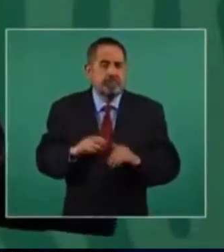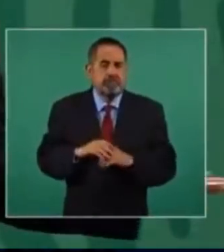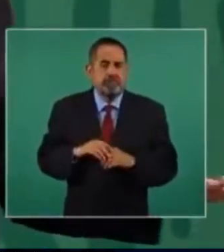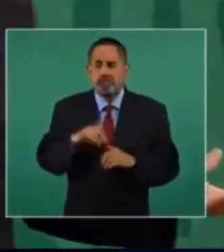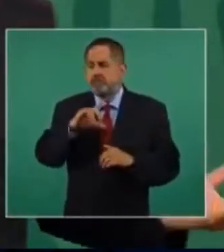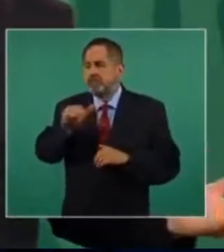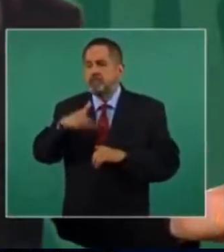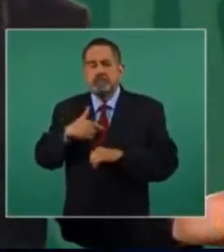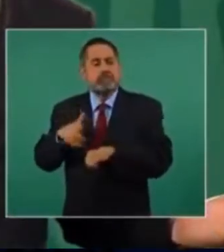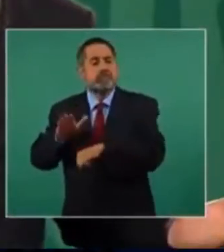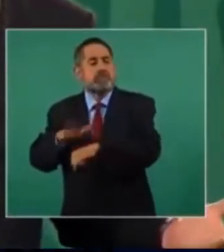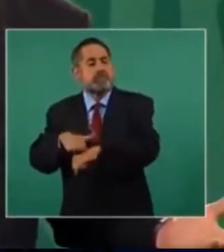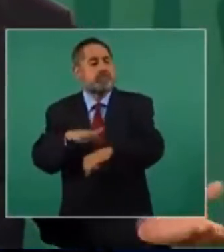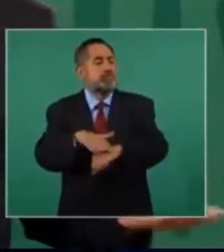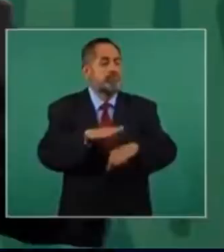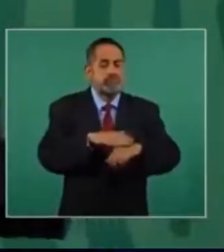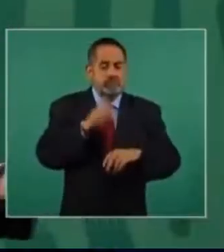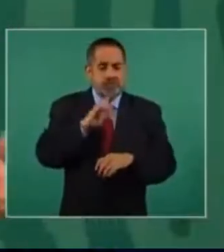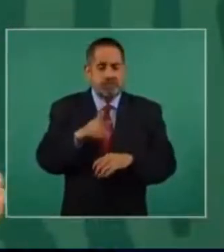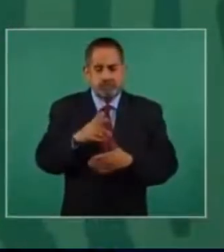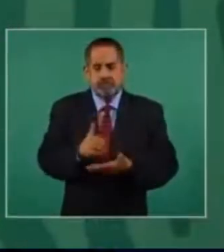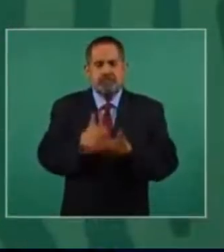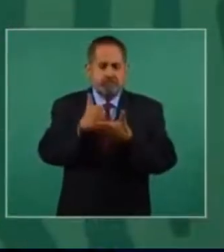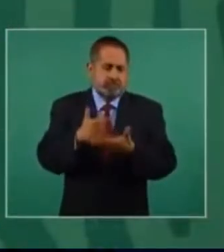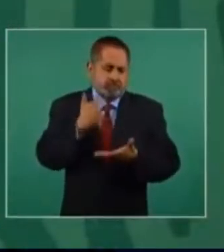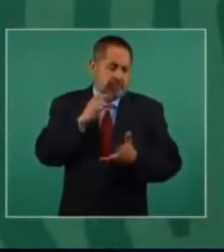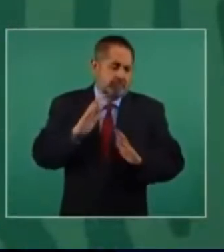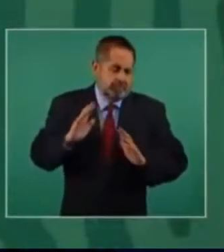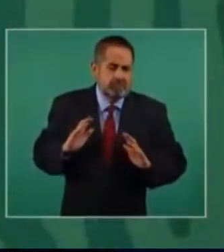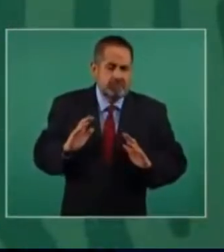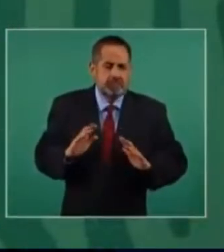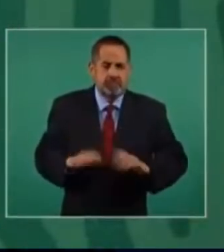llamarlos a que ayuden